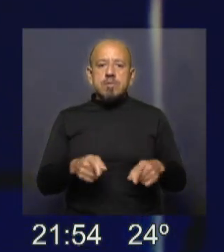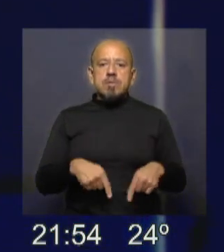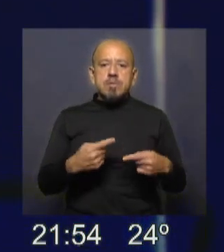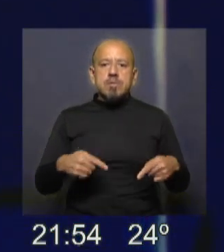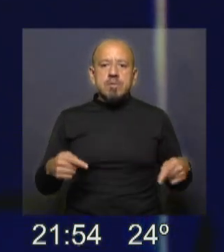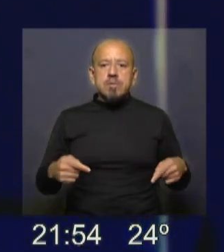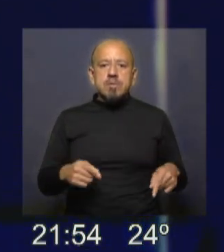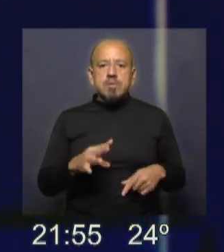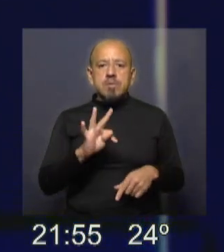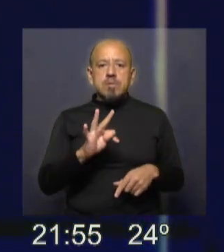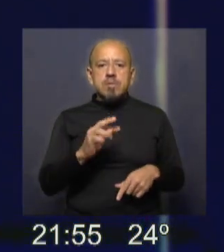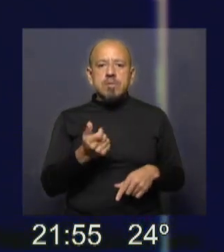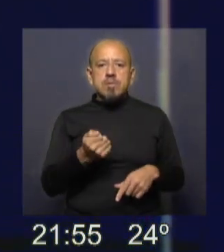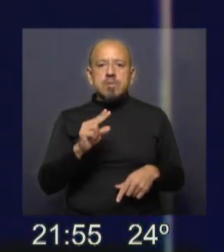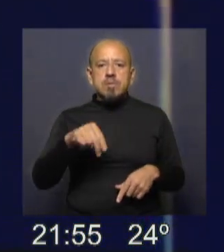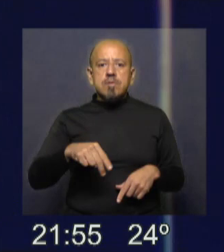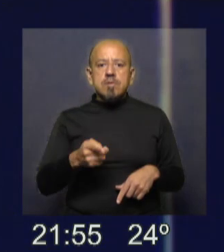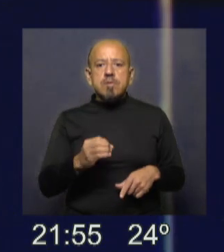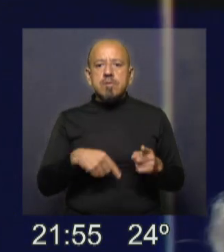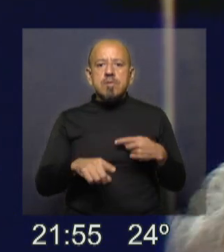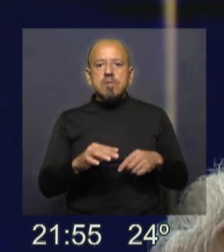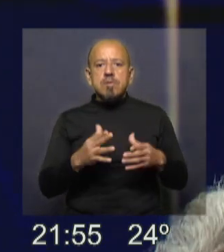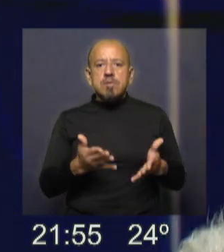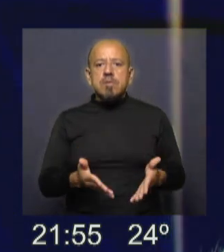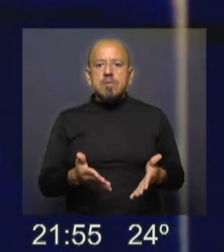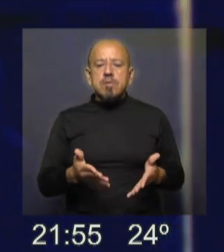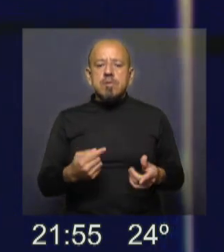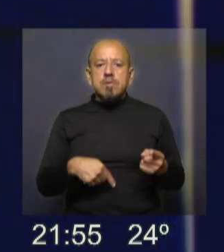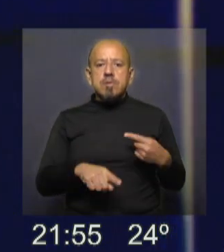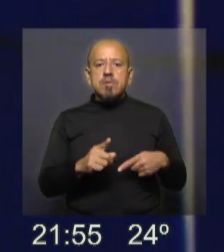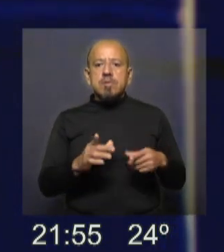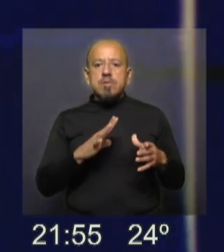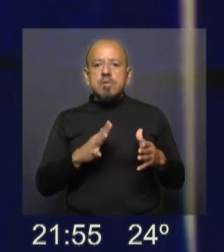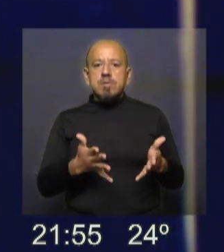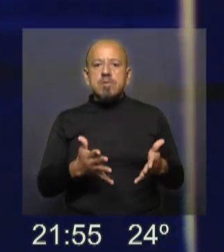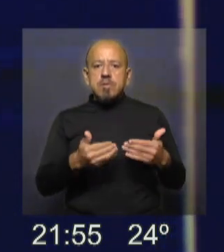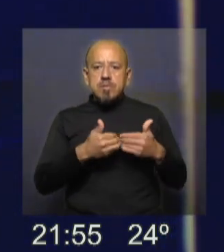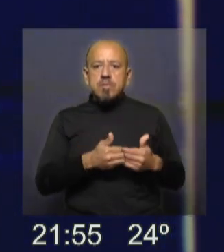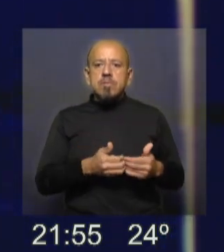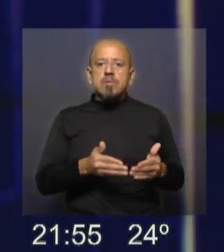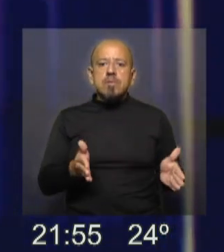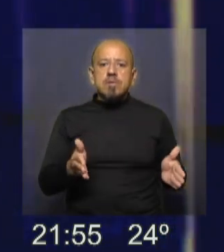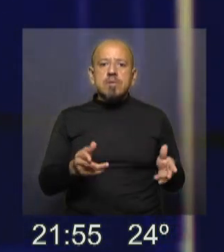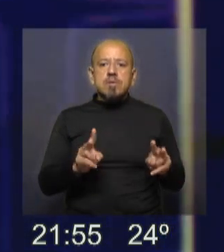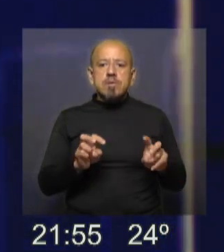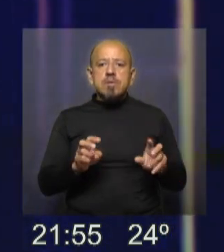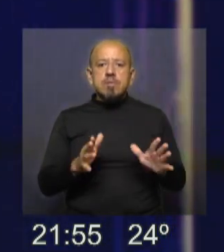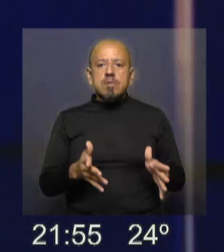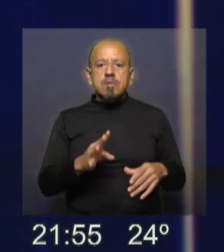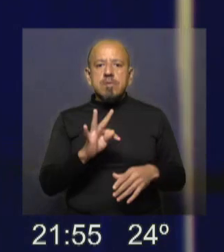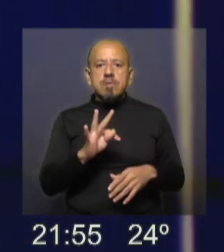tango tiene una particularidad que es que al meterte vos al empezar a meterte en el mundo del tango,